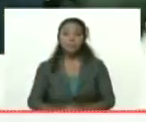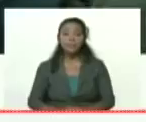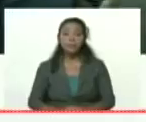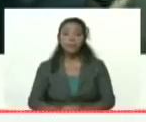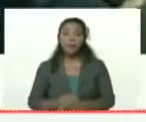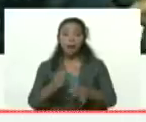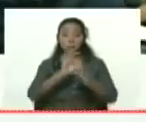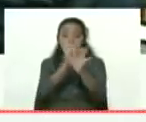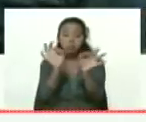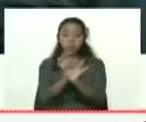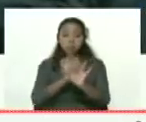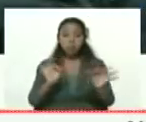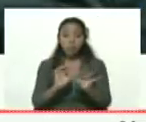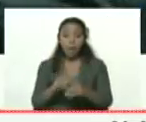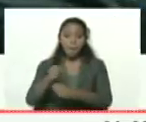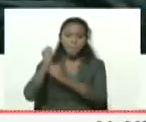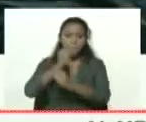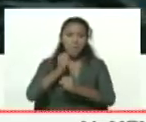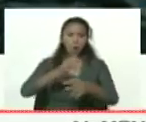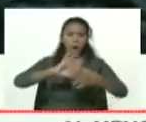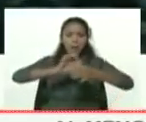atada con picos y cadenas,